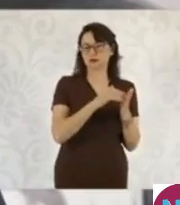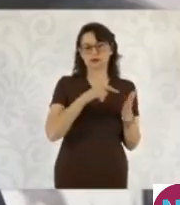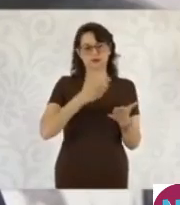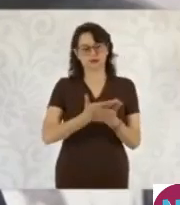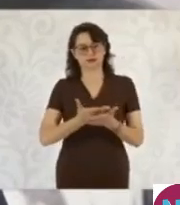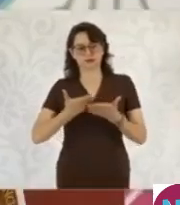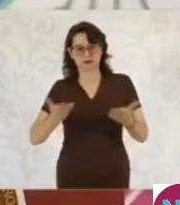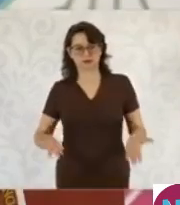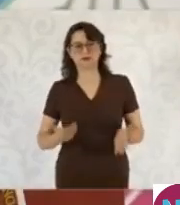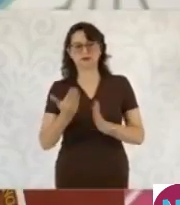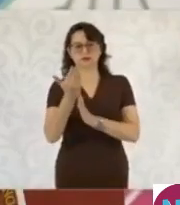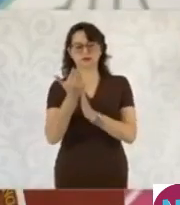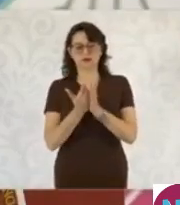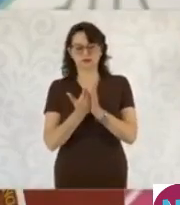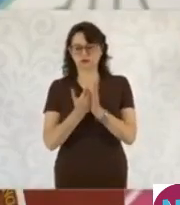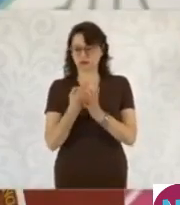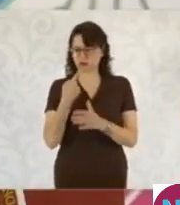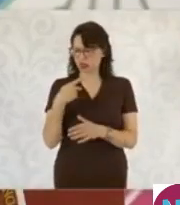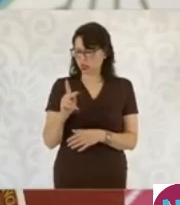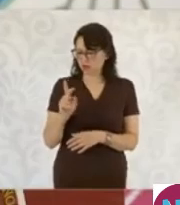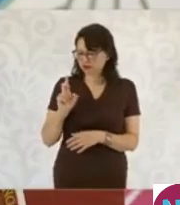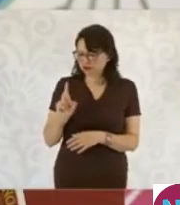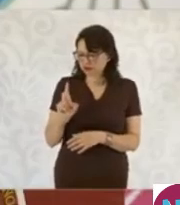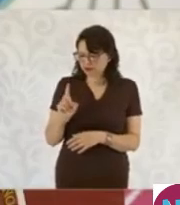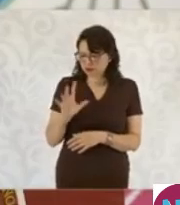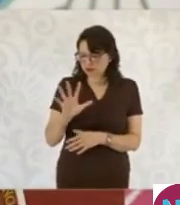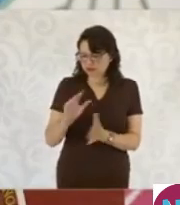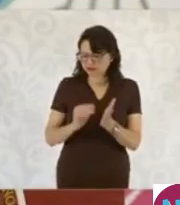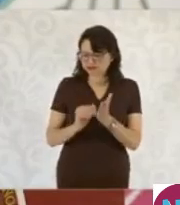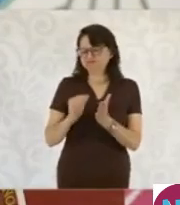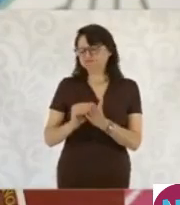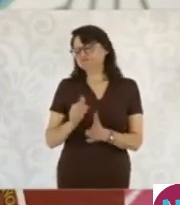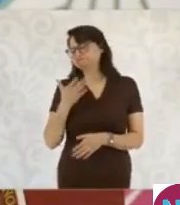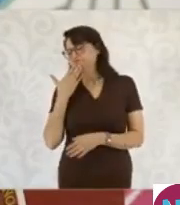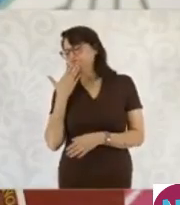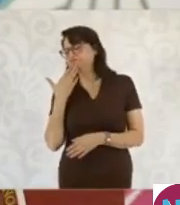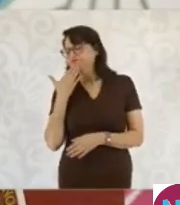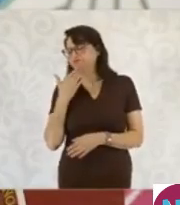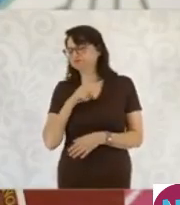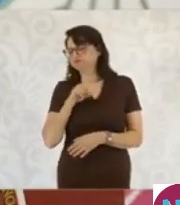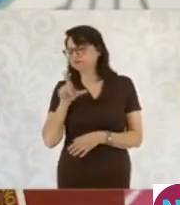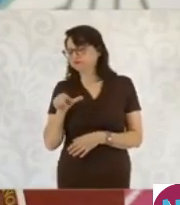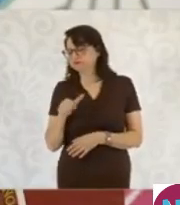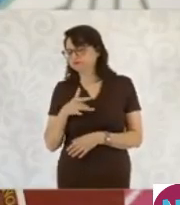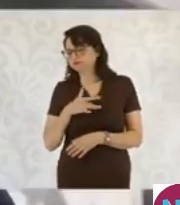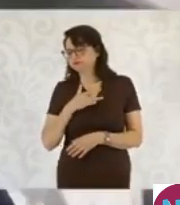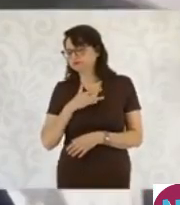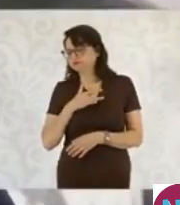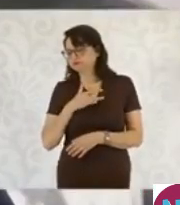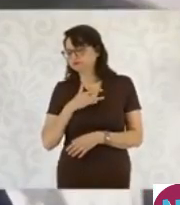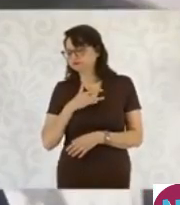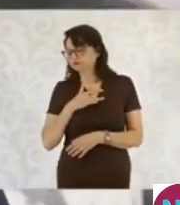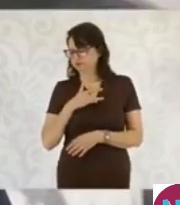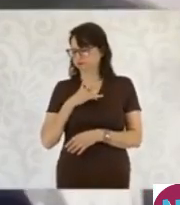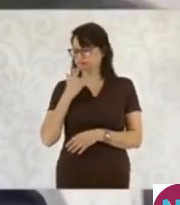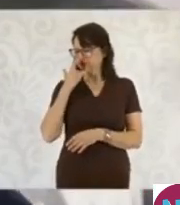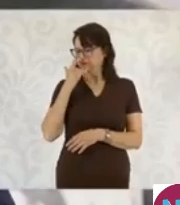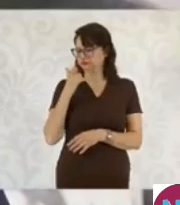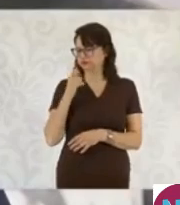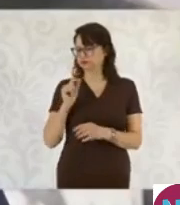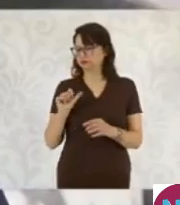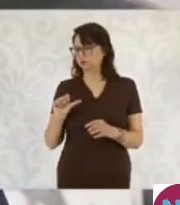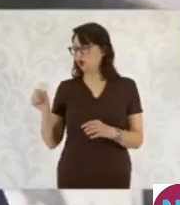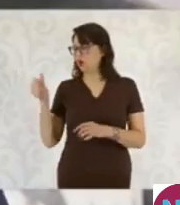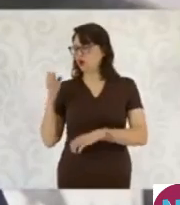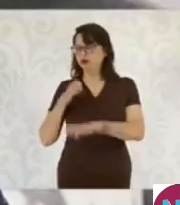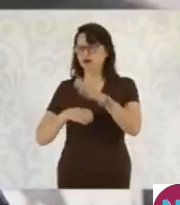lo que vimos es que muchas compañías que tenían los mejores precios, las mejores condiciones, no habían ganado en esta compra de enero. Y por esa